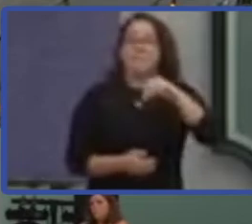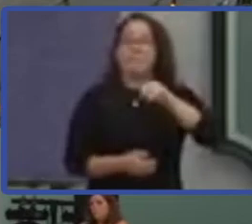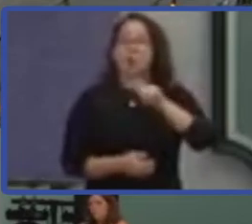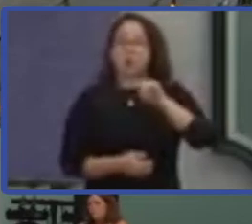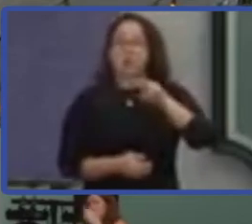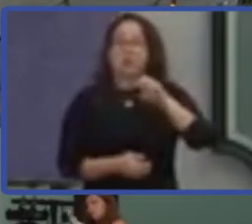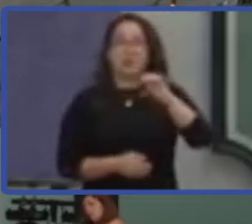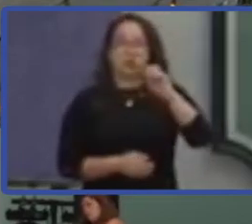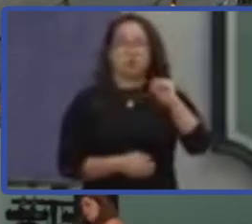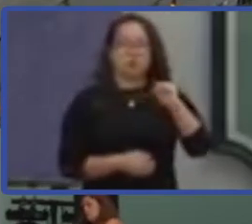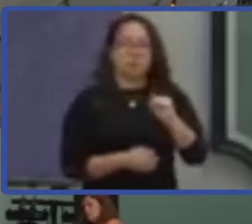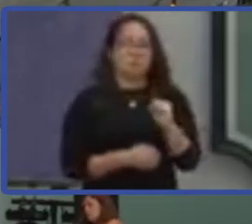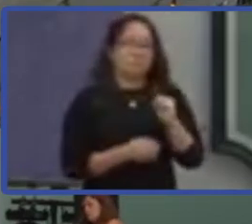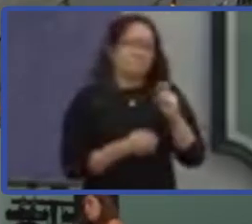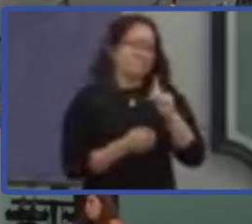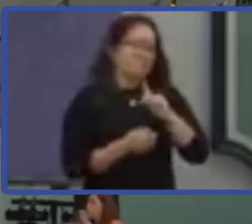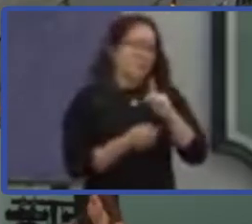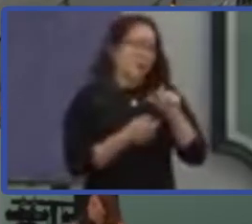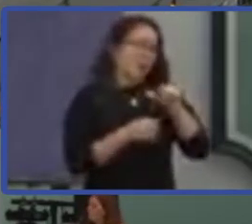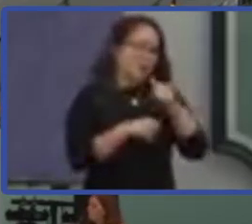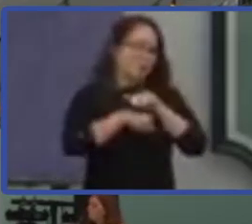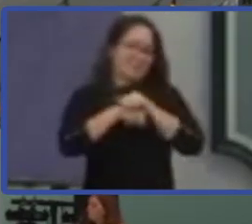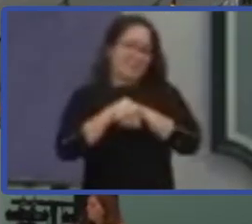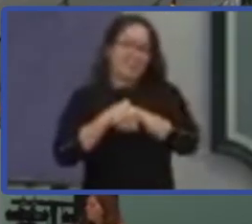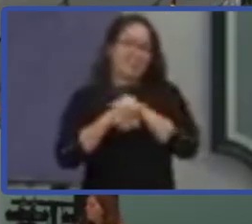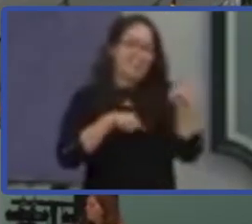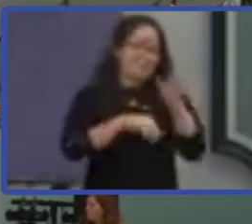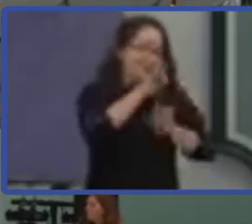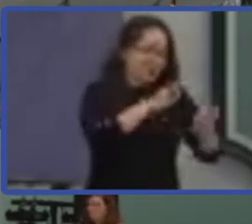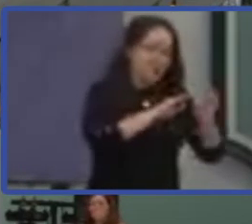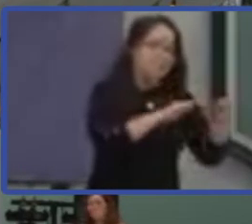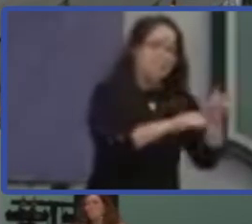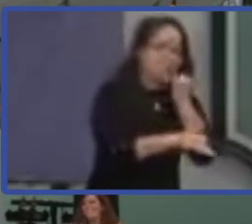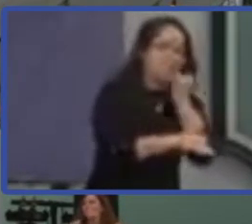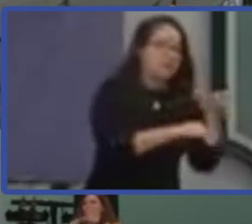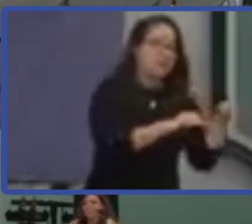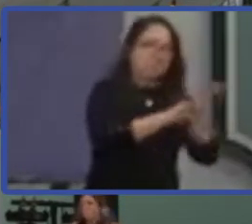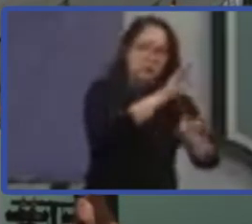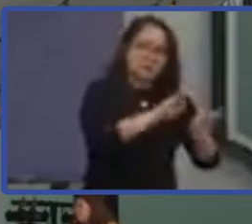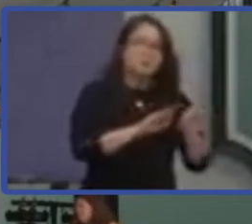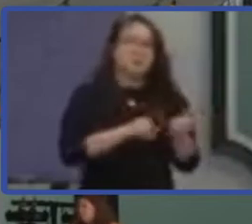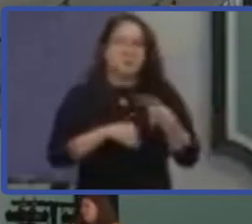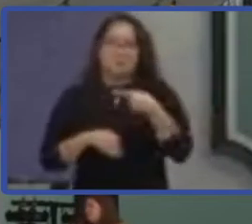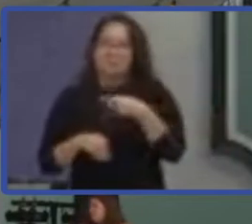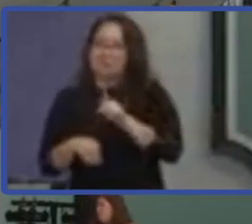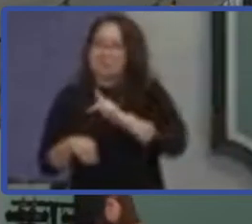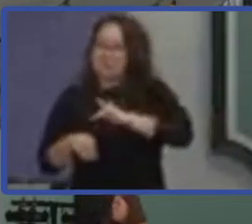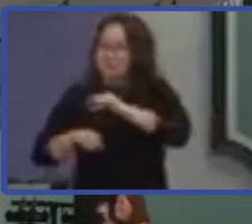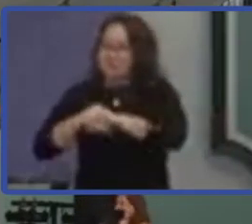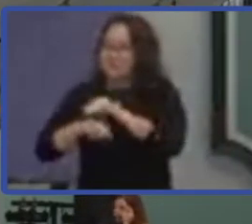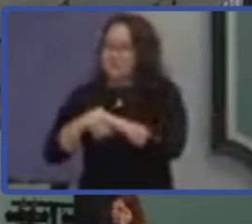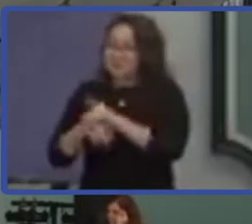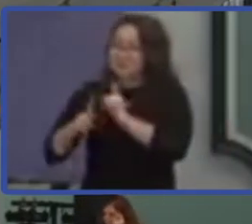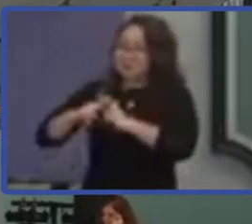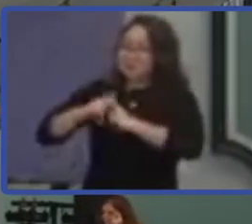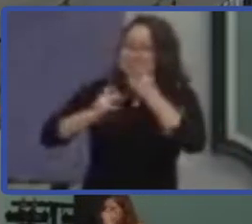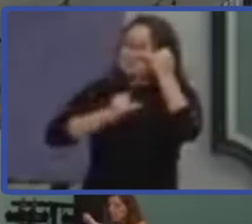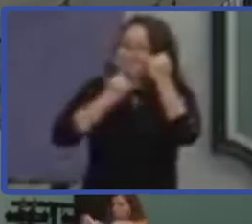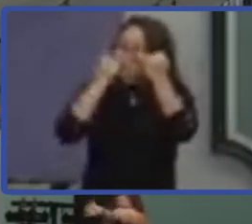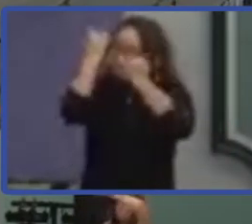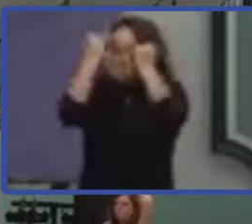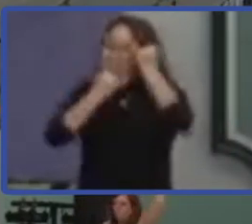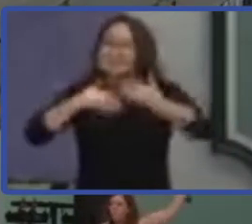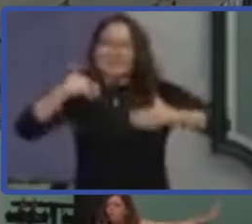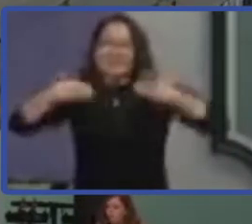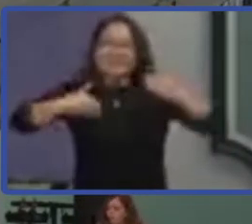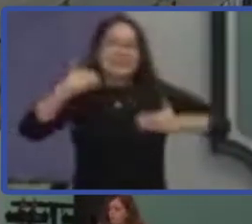matemáticos esos son los físicos para mis amigos matemáticos es una cosa divertidísima imaginarse que hay